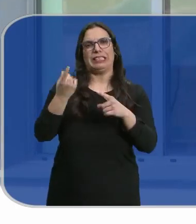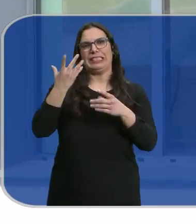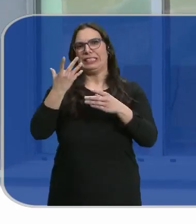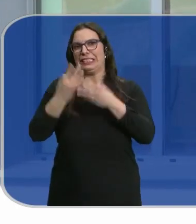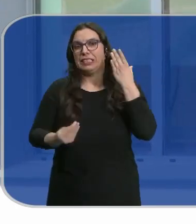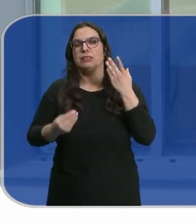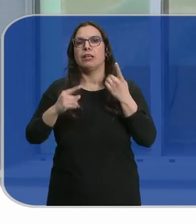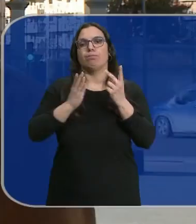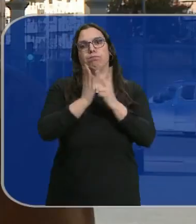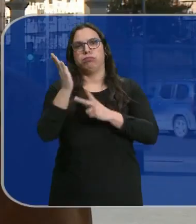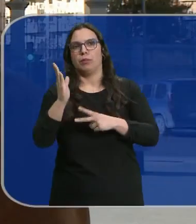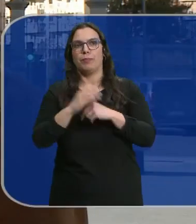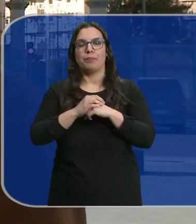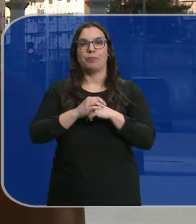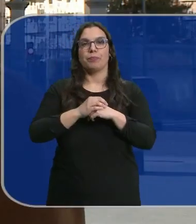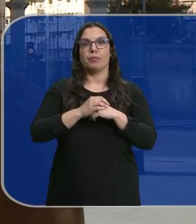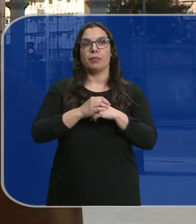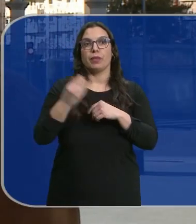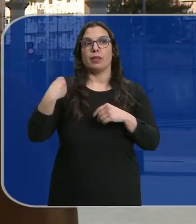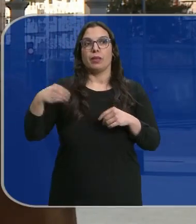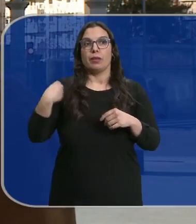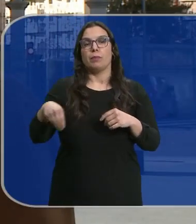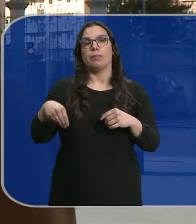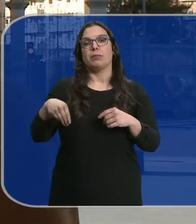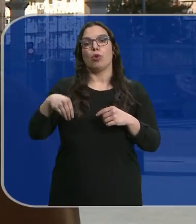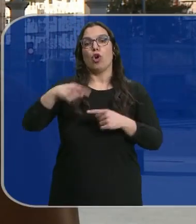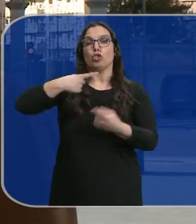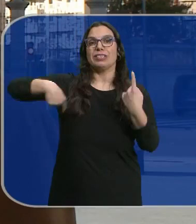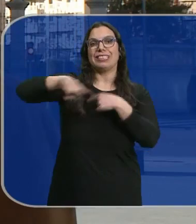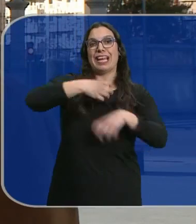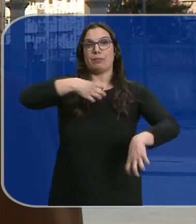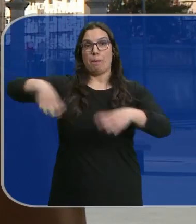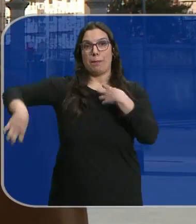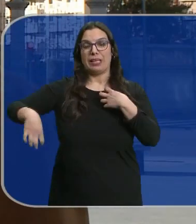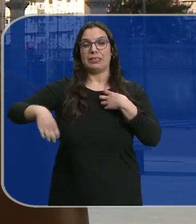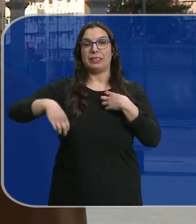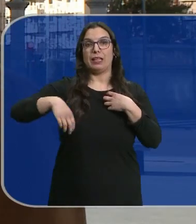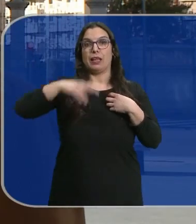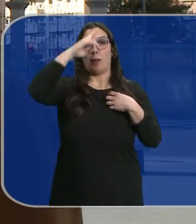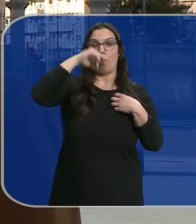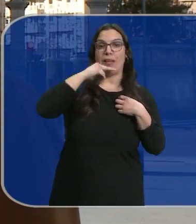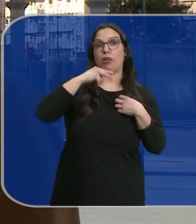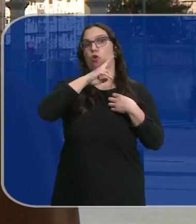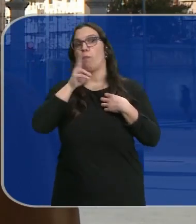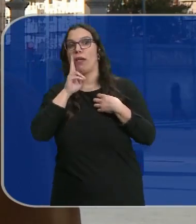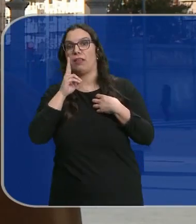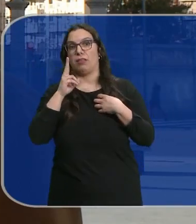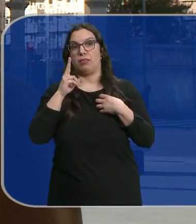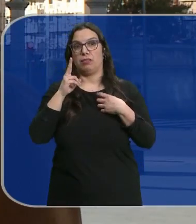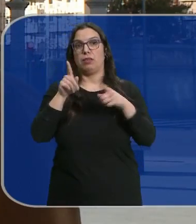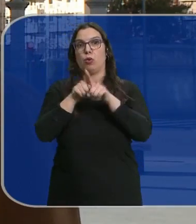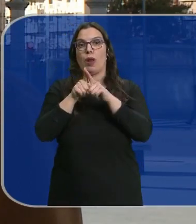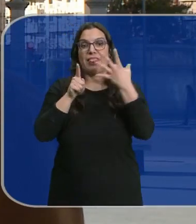que buscar un plan B. Un trasplante haploidéntico, en este caso del padre o de la madre, éramos los dos a 50%